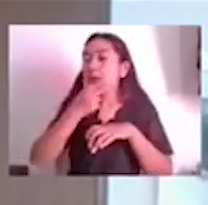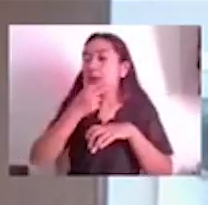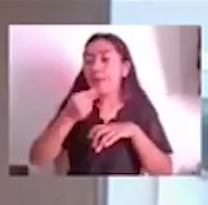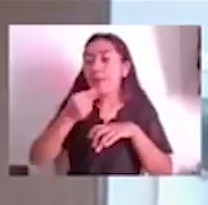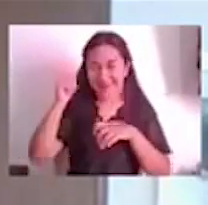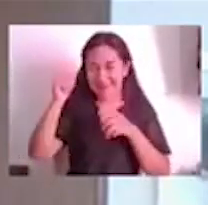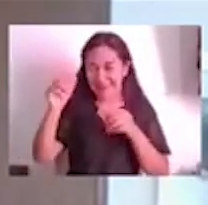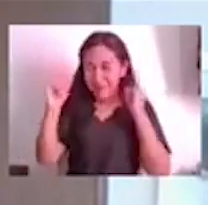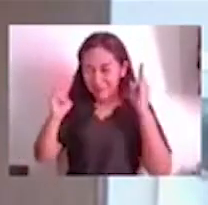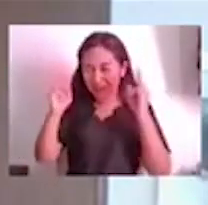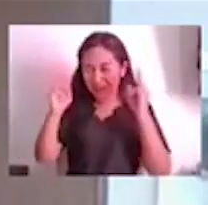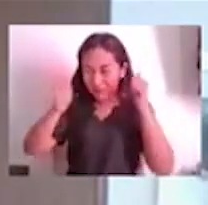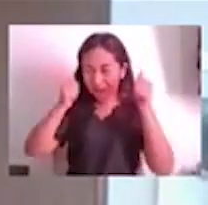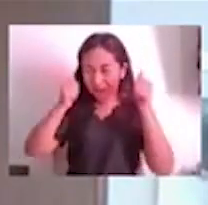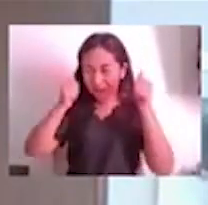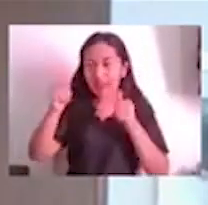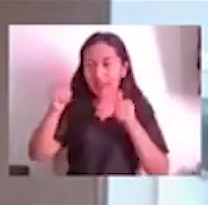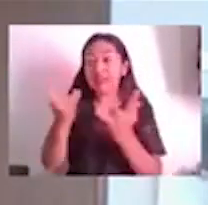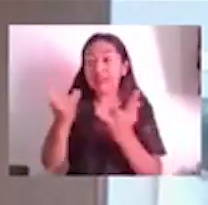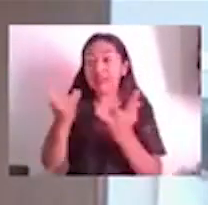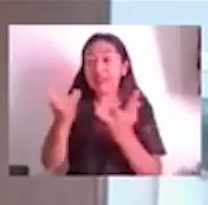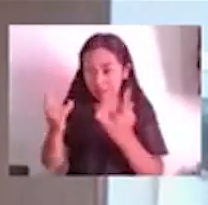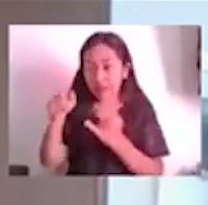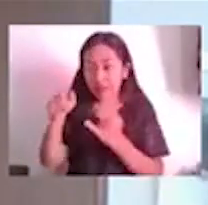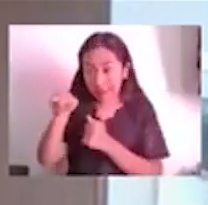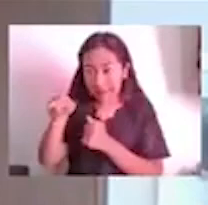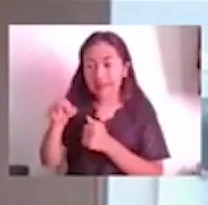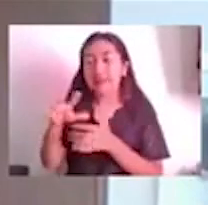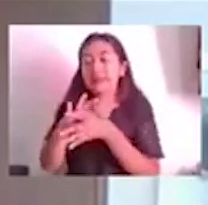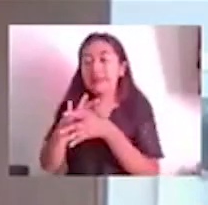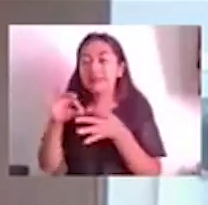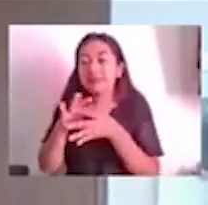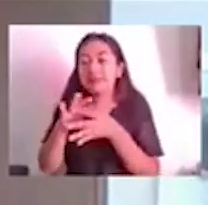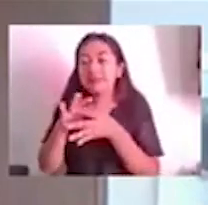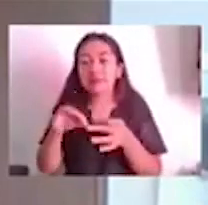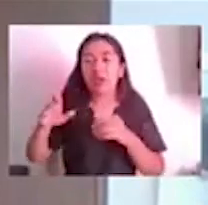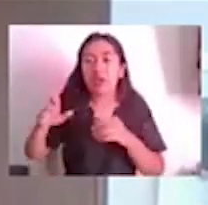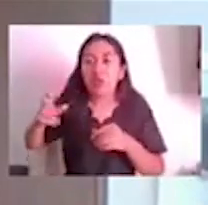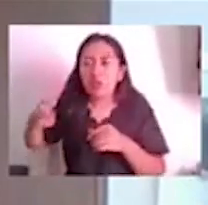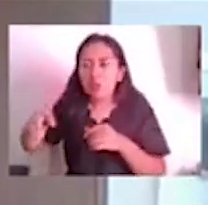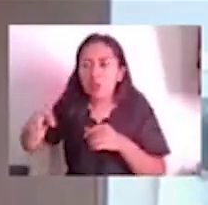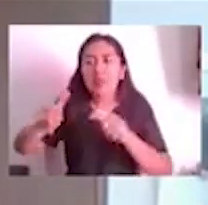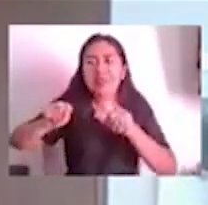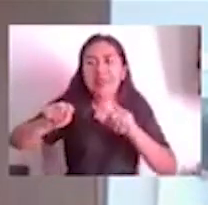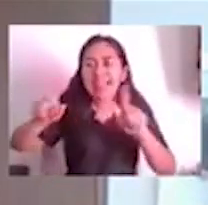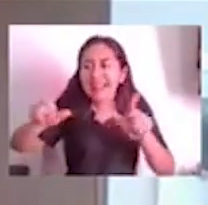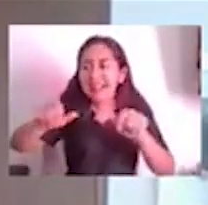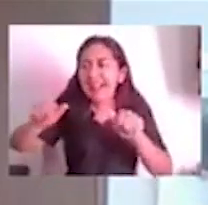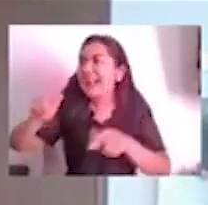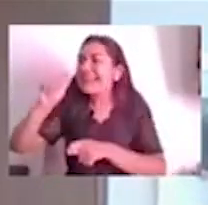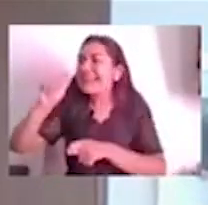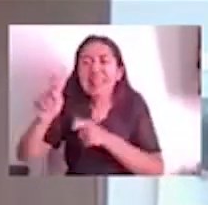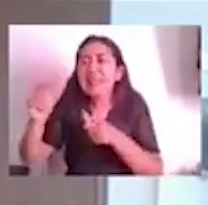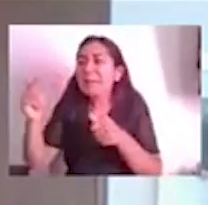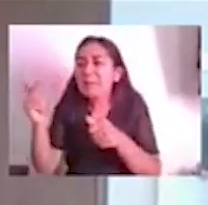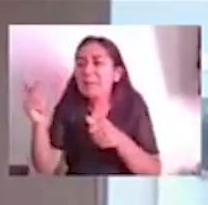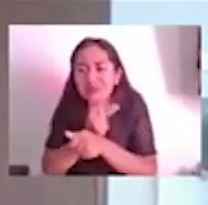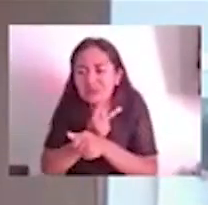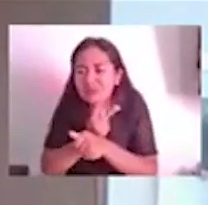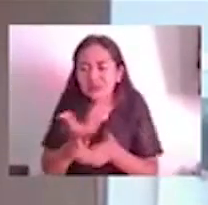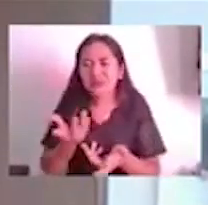Historia, hablaremos del Valle de Tlaxcala al arribo de Cortés. ¿Qué pasó? ¿Qué pasó? Interesantísimo toda esta